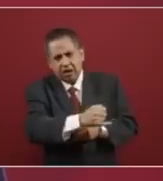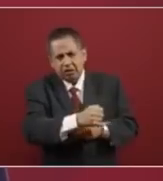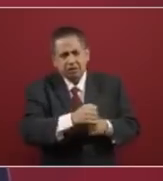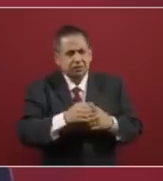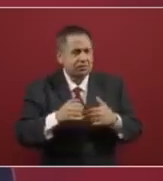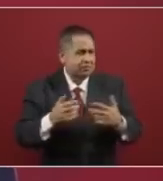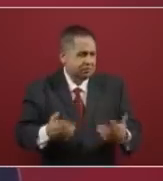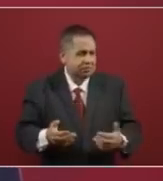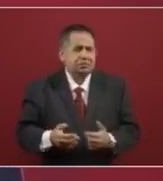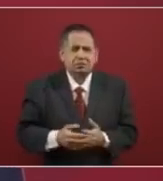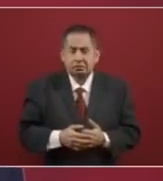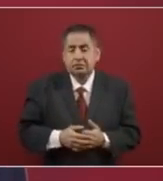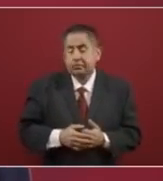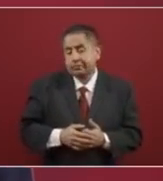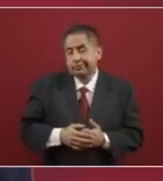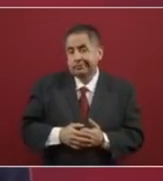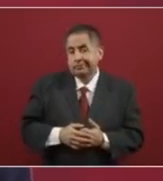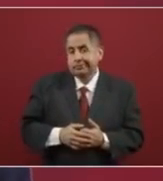otras